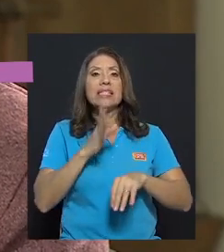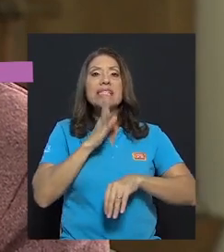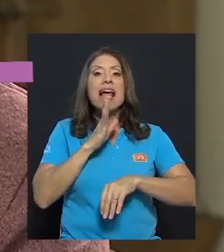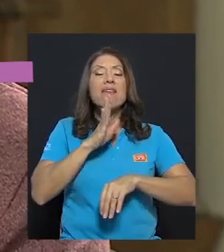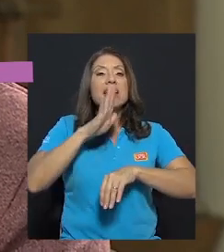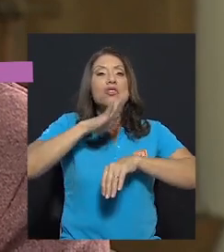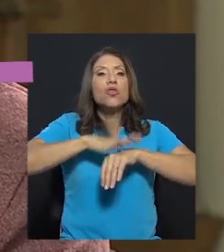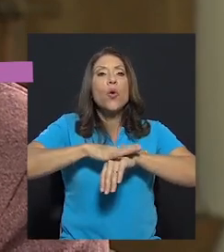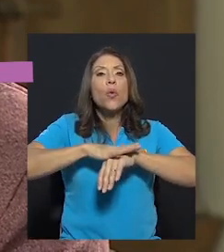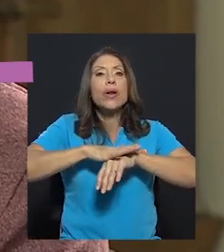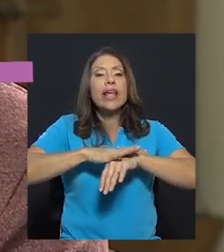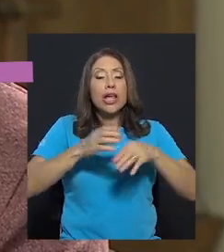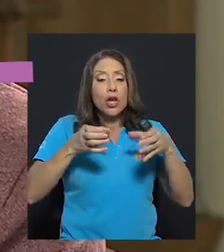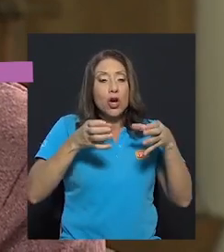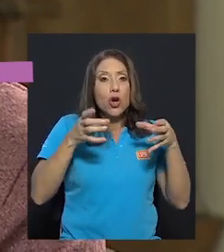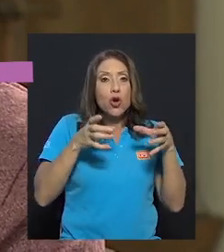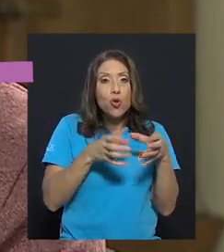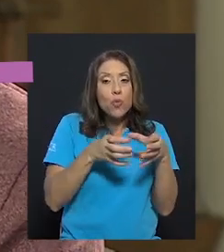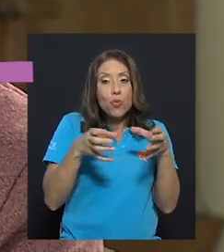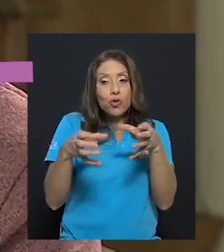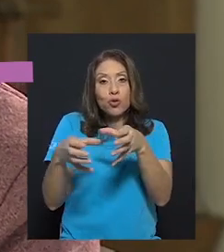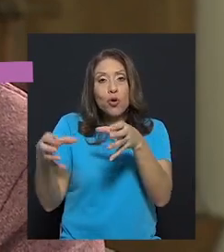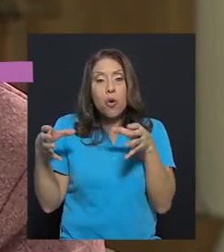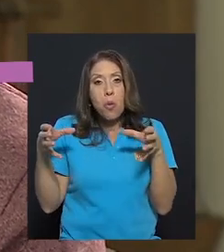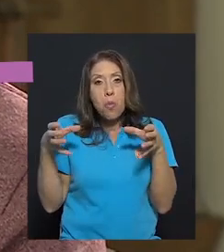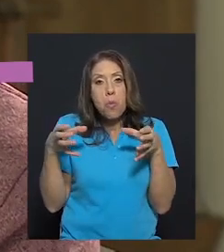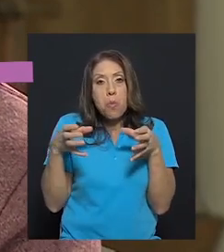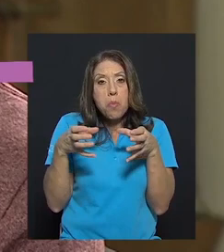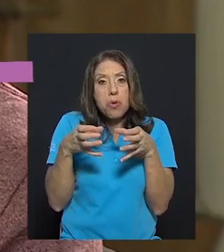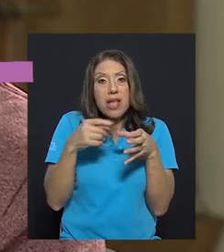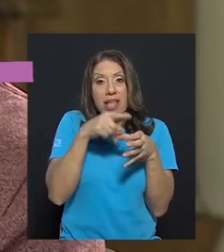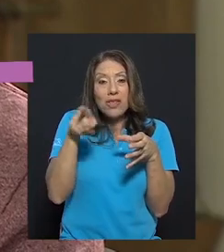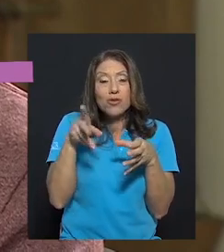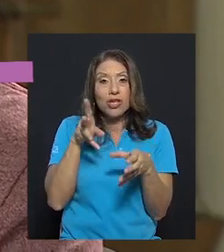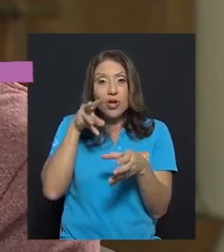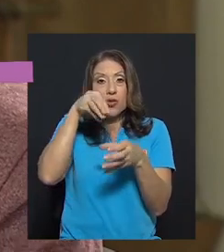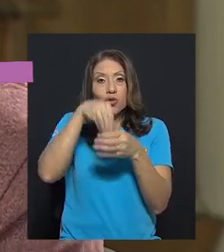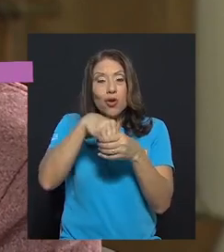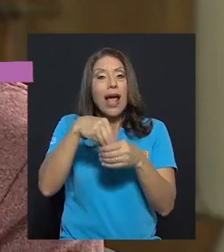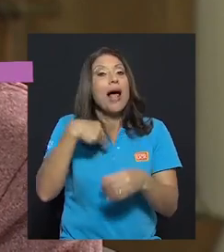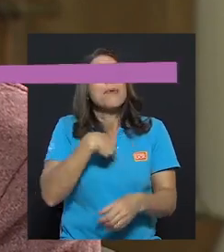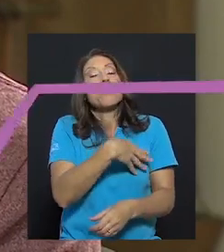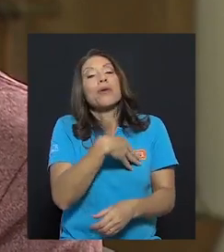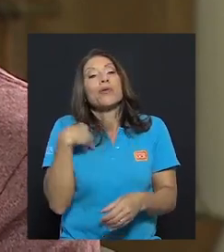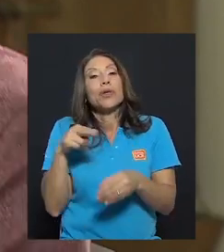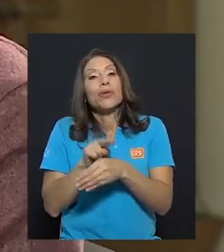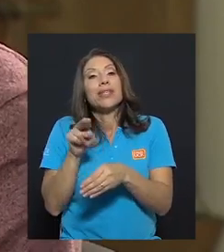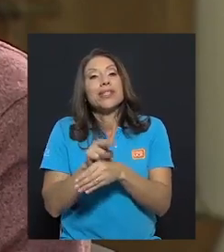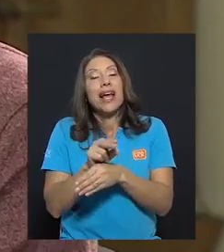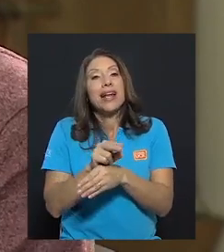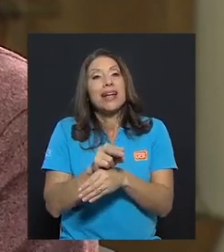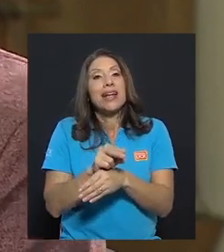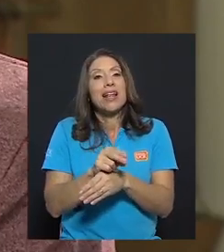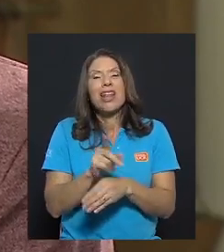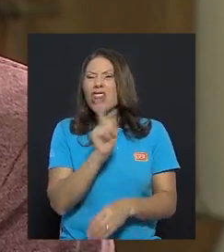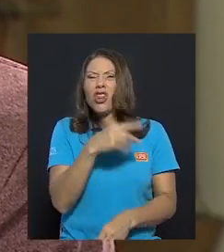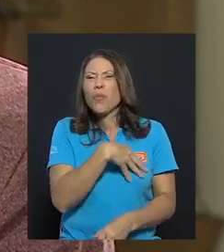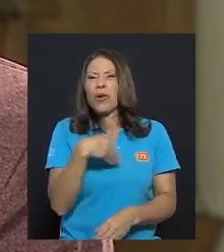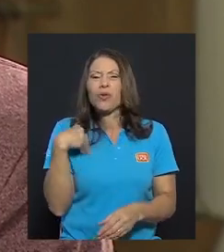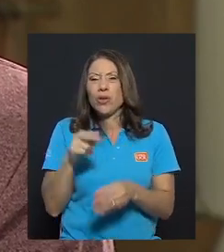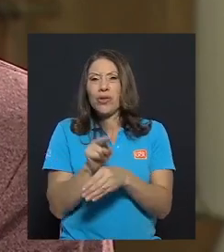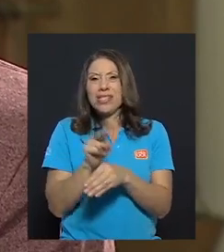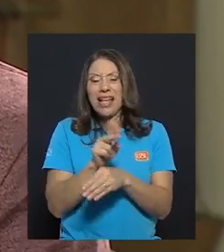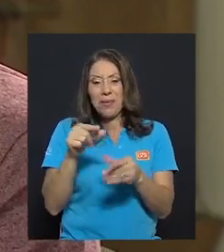grupos sociales como las minorías. Bueno, a mí en lo personal me gusta utilizar la palabra minoría porque entonces ya estoy excluyendo a decir que son